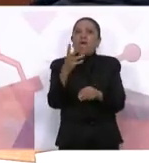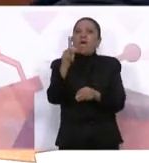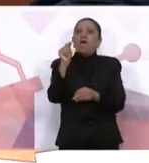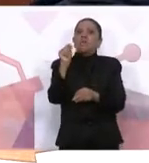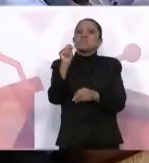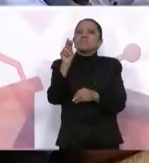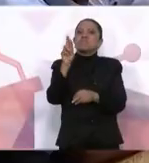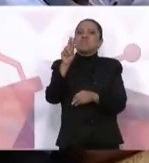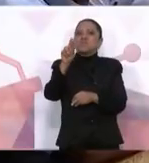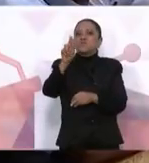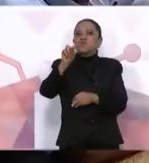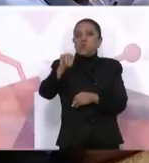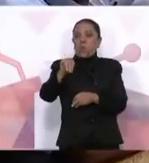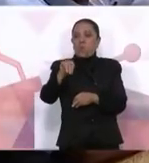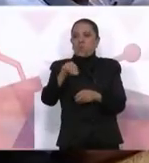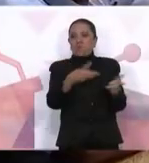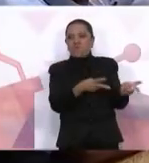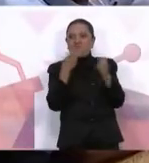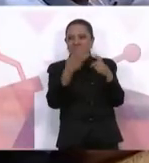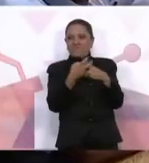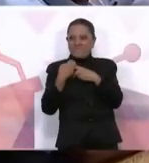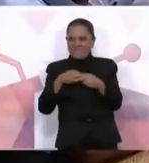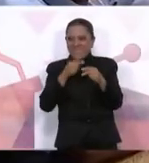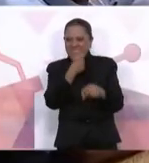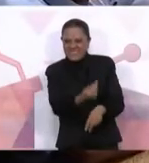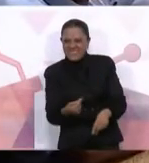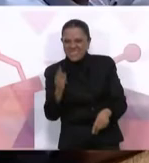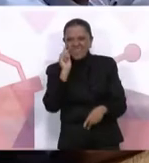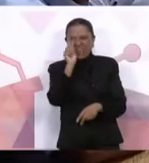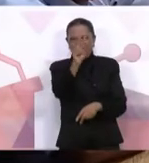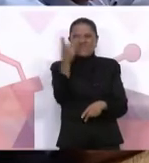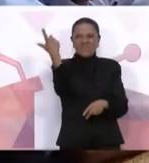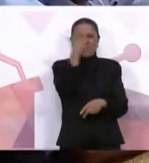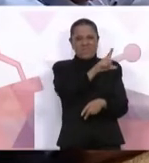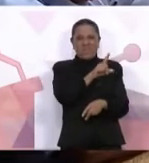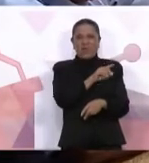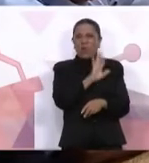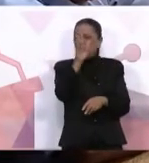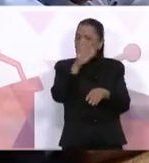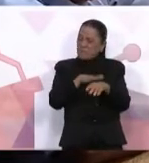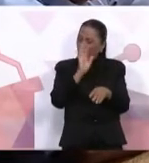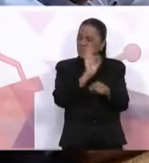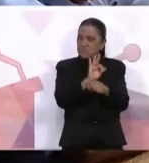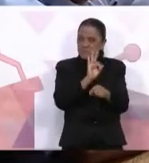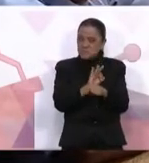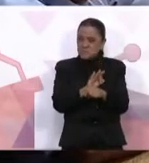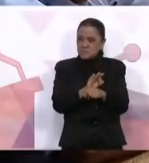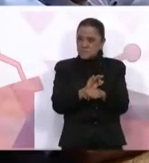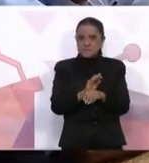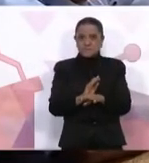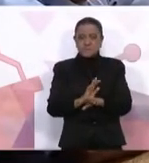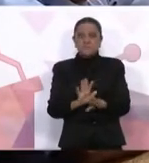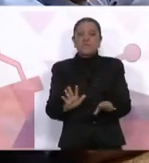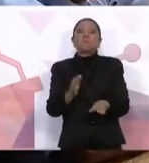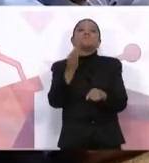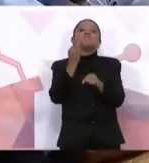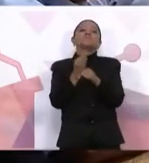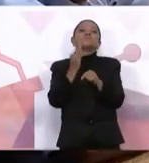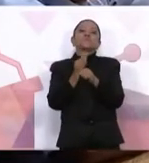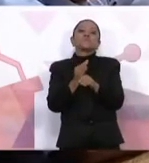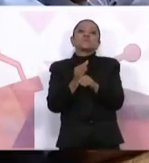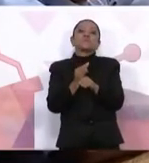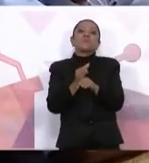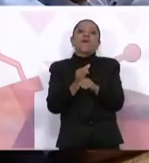se acabó su tiempo muchas gracias ha pedido el uso de la palabra para replicar el candidato de la coalición juntos por morelos que integran el